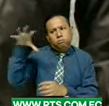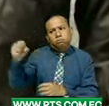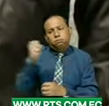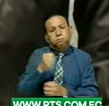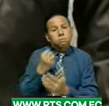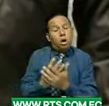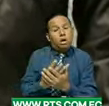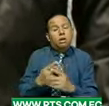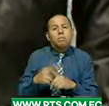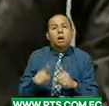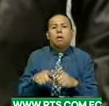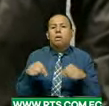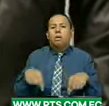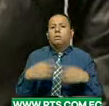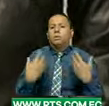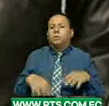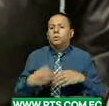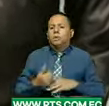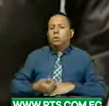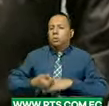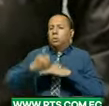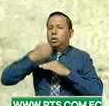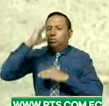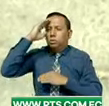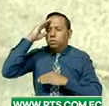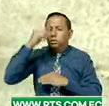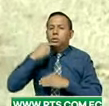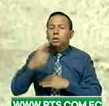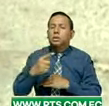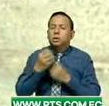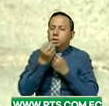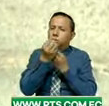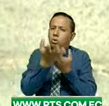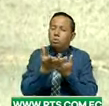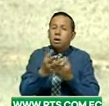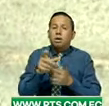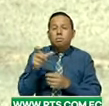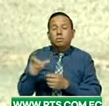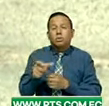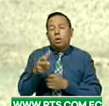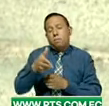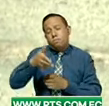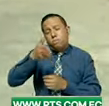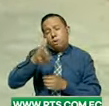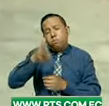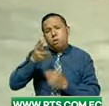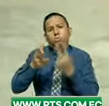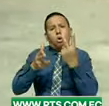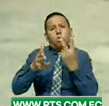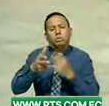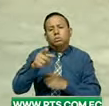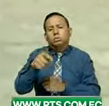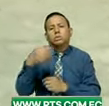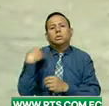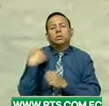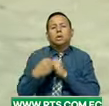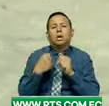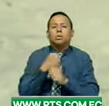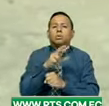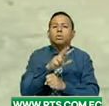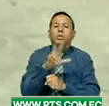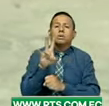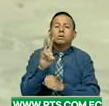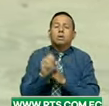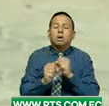violentas del Distrito Metropolitano de Quito, mayor Iván Naranjo, reveló que 2 impactos de bala acabaron con la vida del hombre de 37 años de edad.